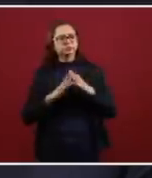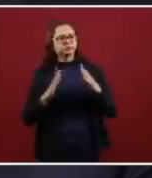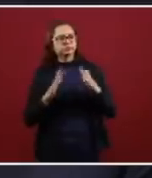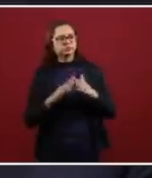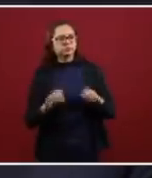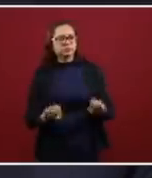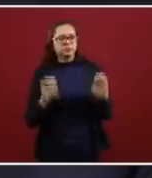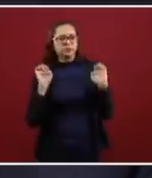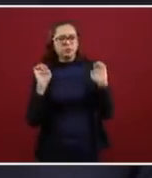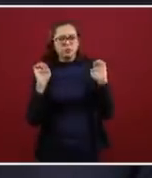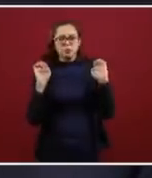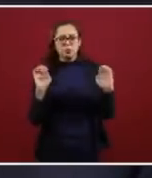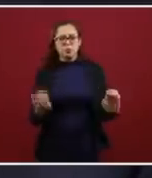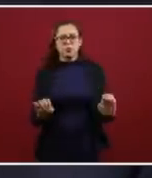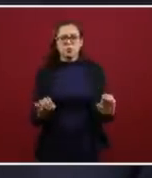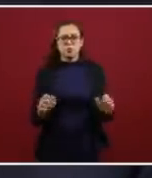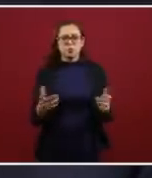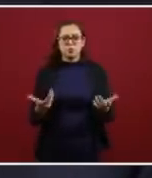residencias